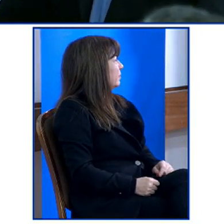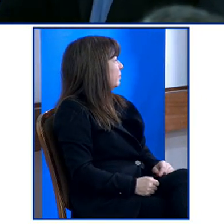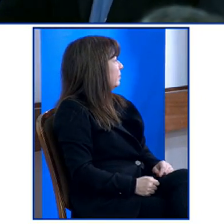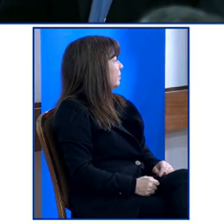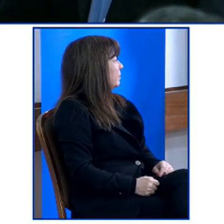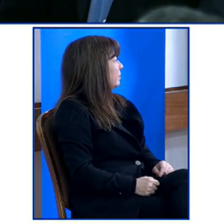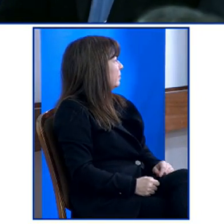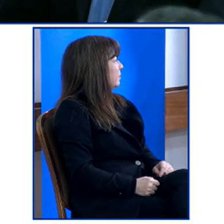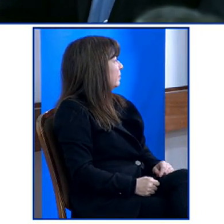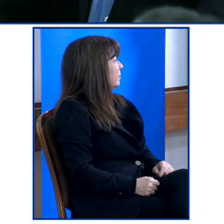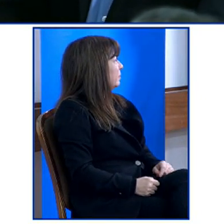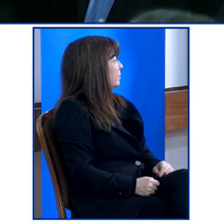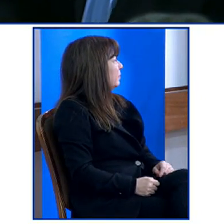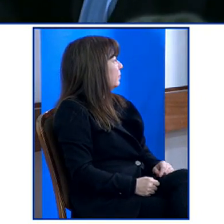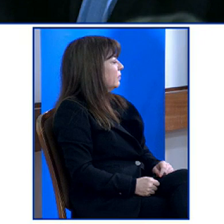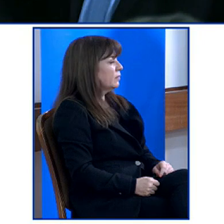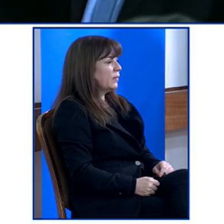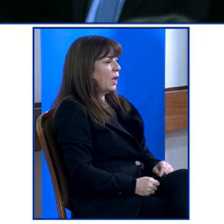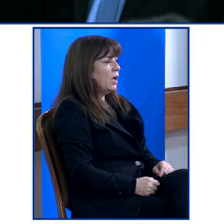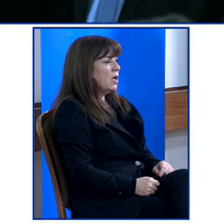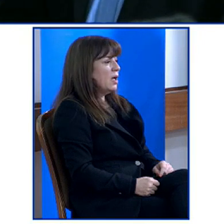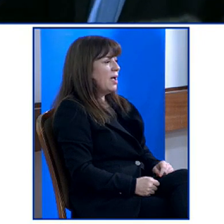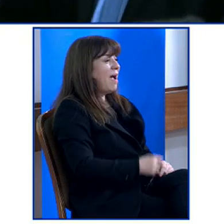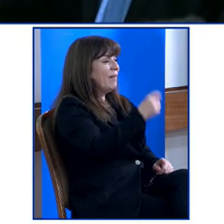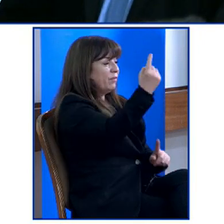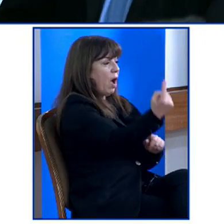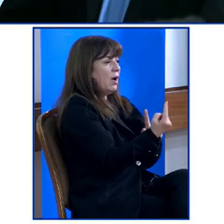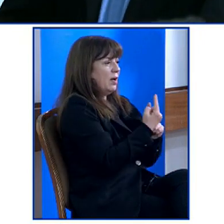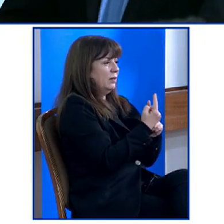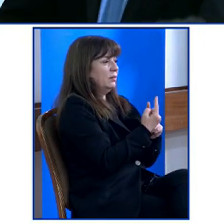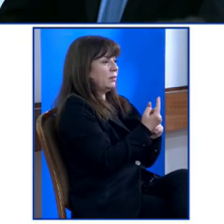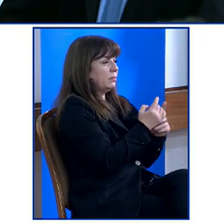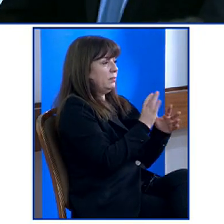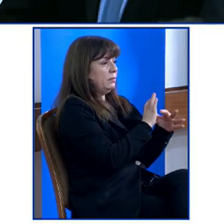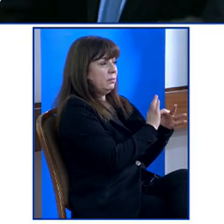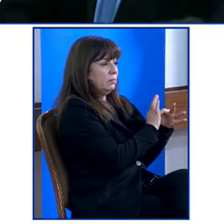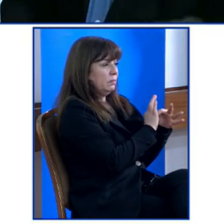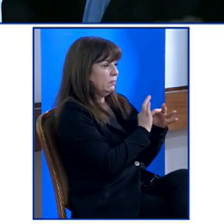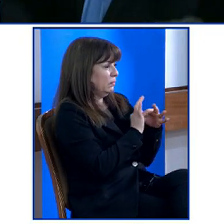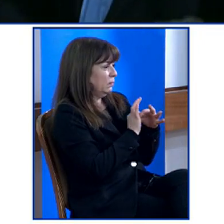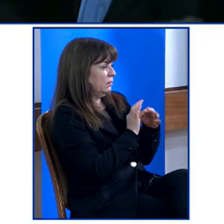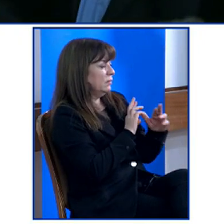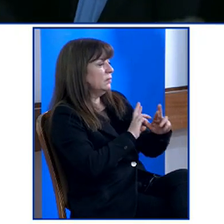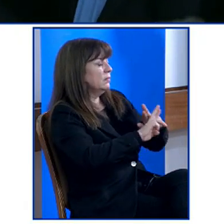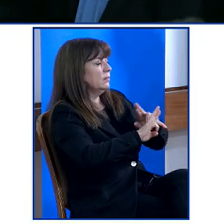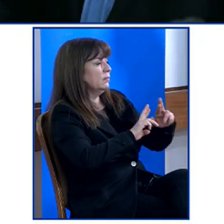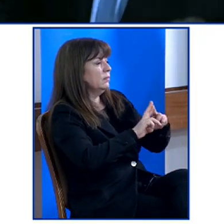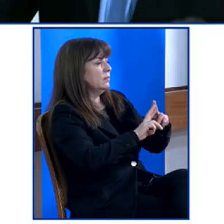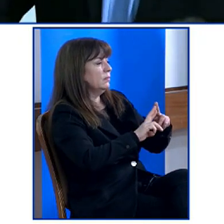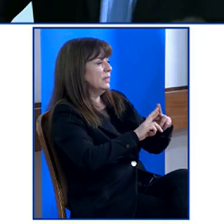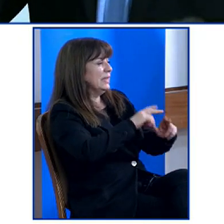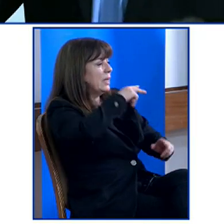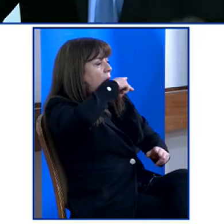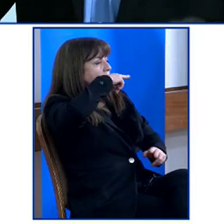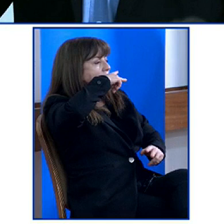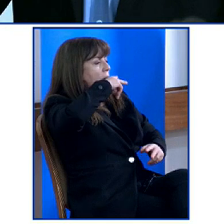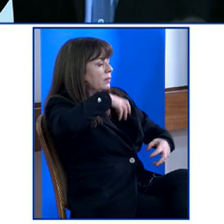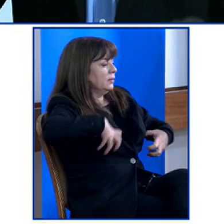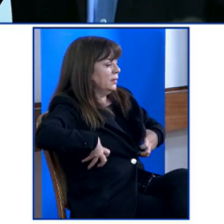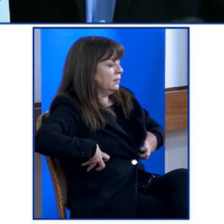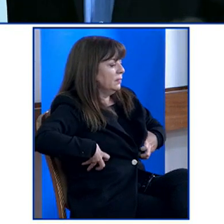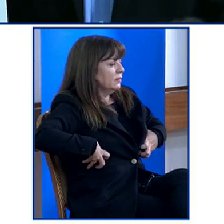En visitas asociadas a causas del sistema respiratorio,